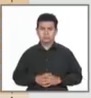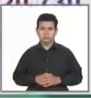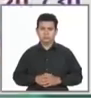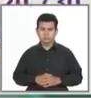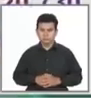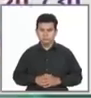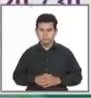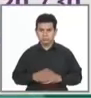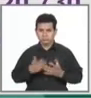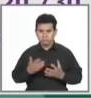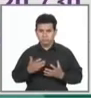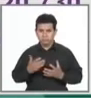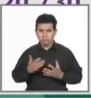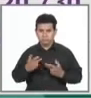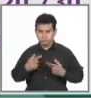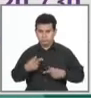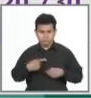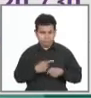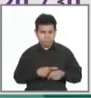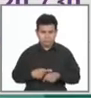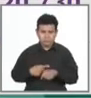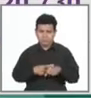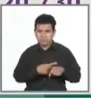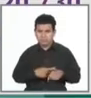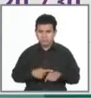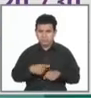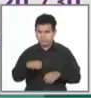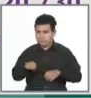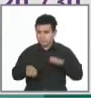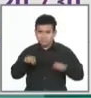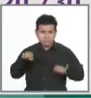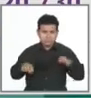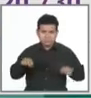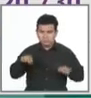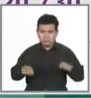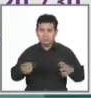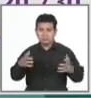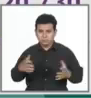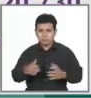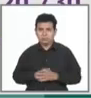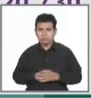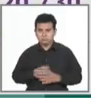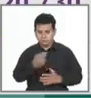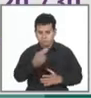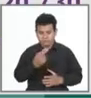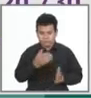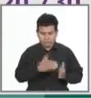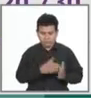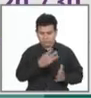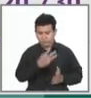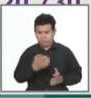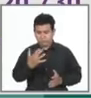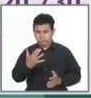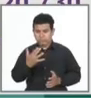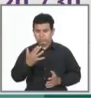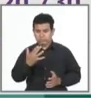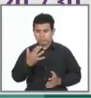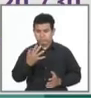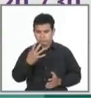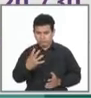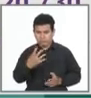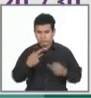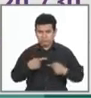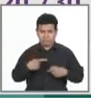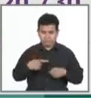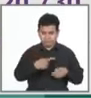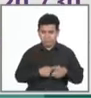en cuanto a los casos confirmados por grupos de edad de los 25 mil 354 casos